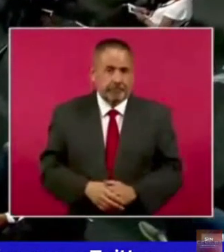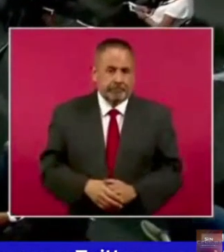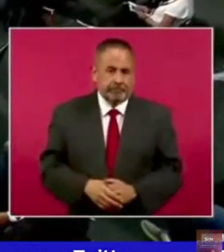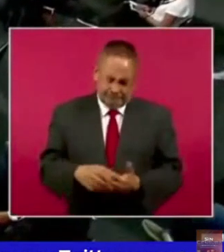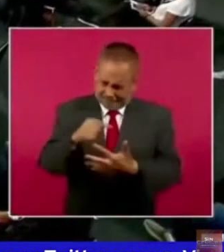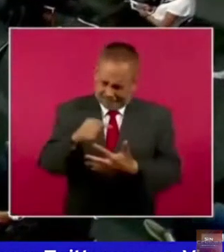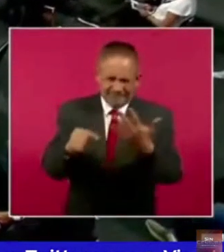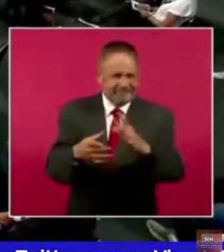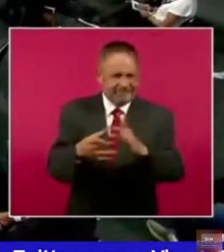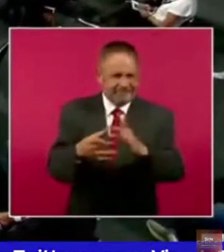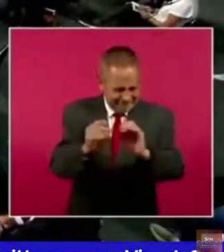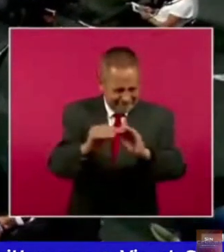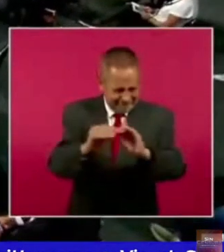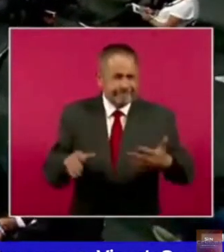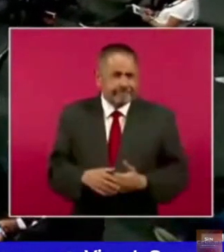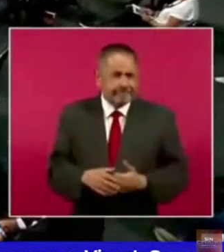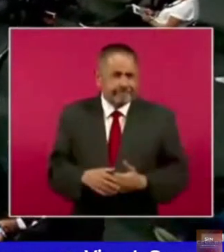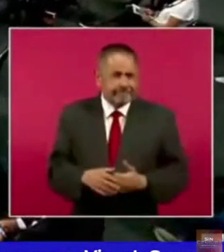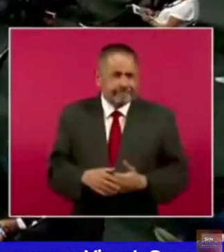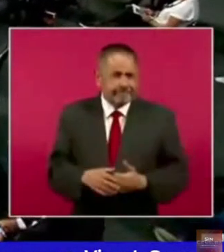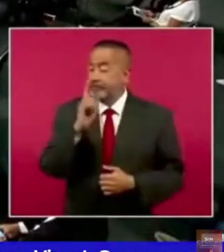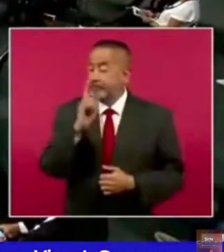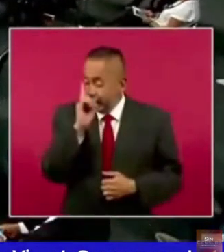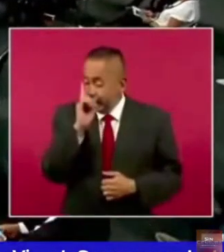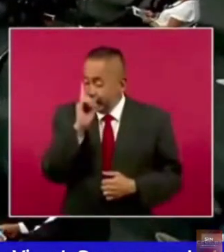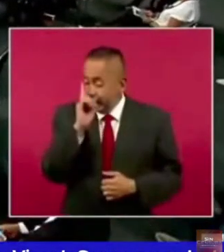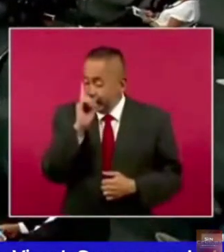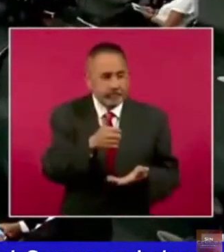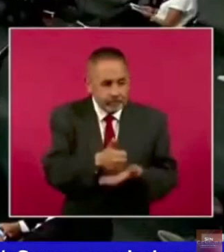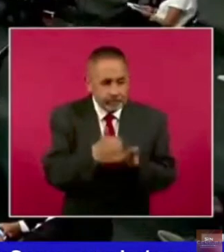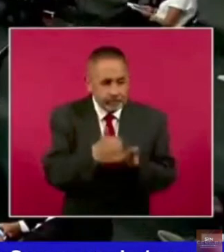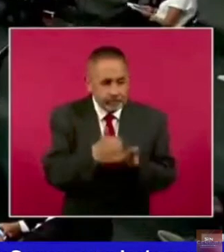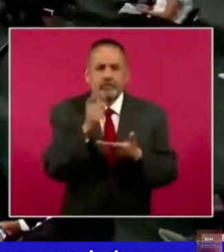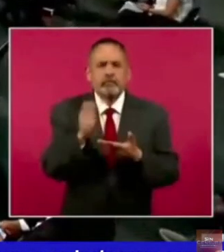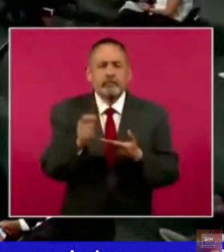Todo. Y algo que también va a ayudar mucho: